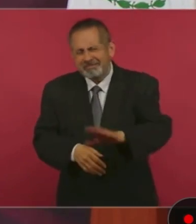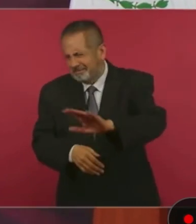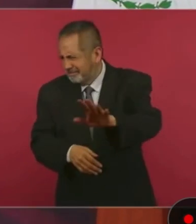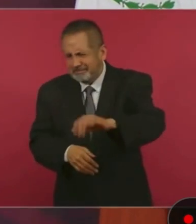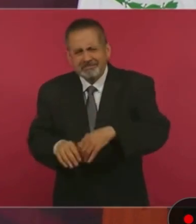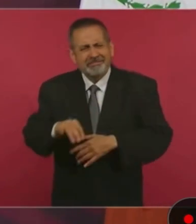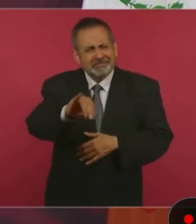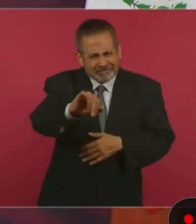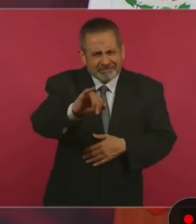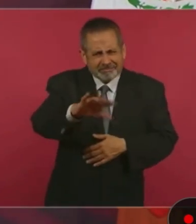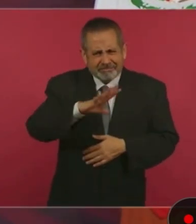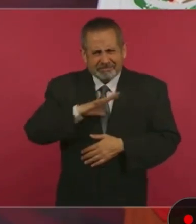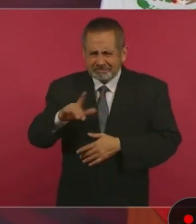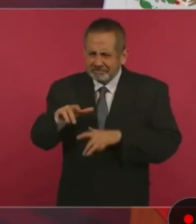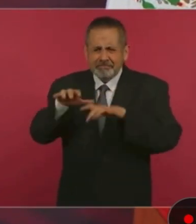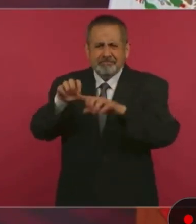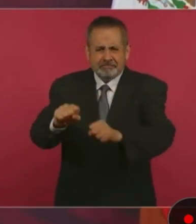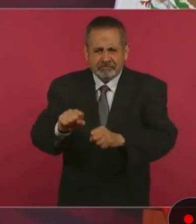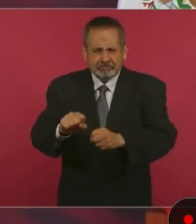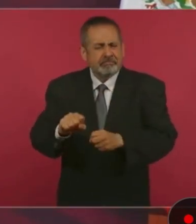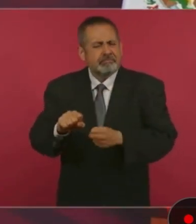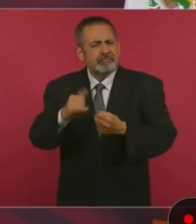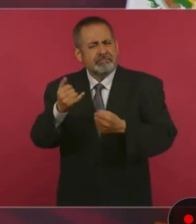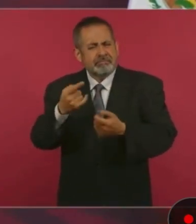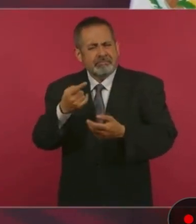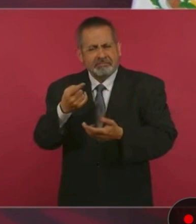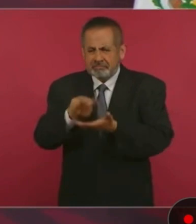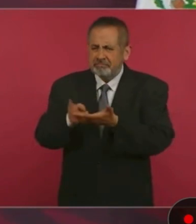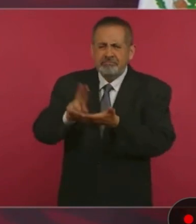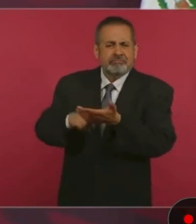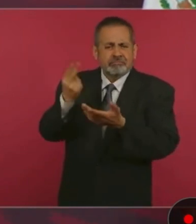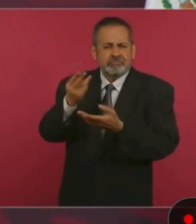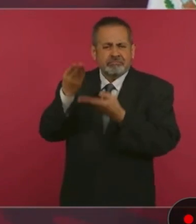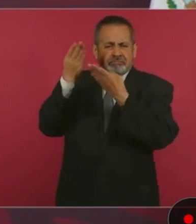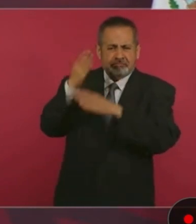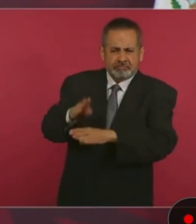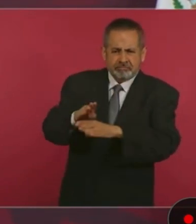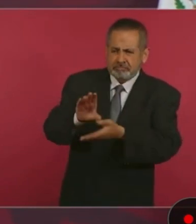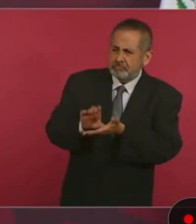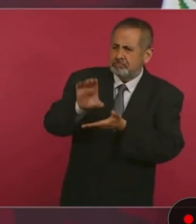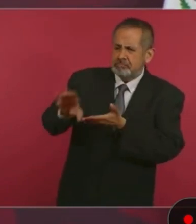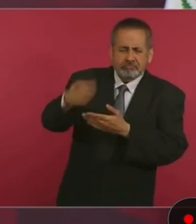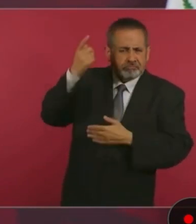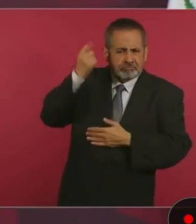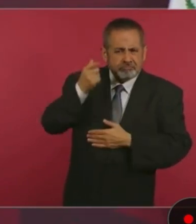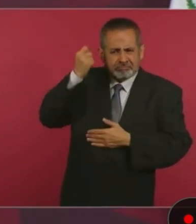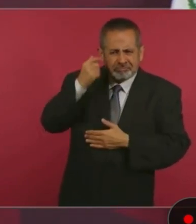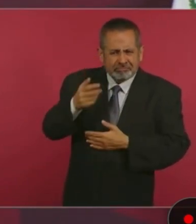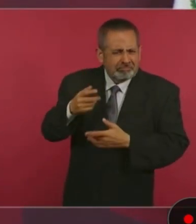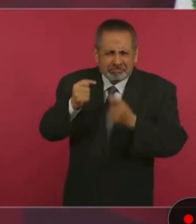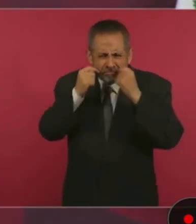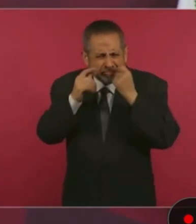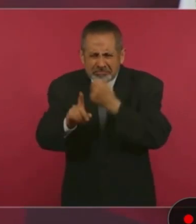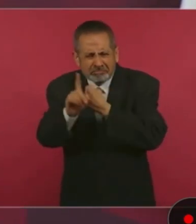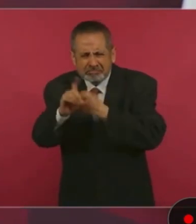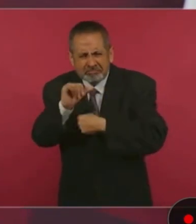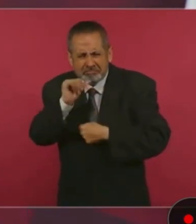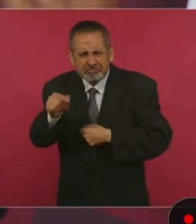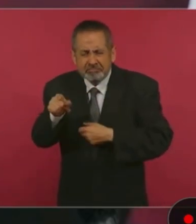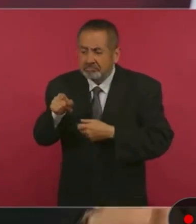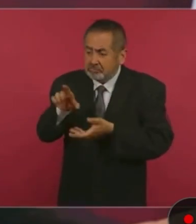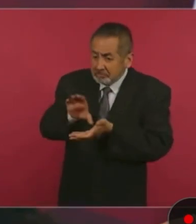y también se necesita el fideicomiso y no hay ningún problema, es para obras. O